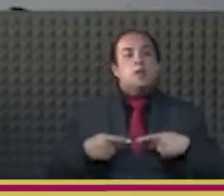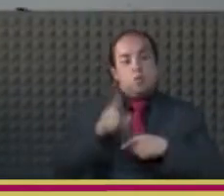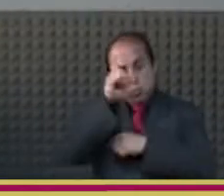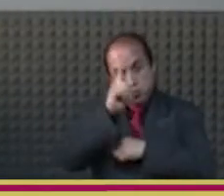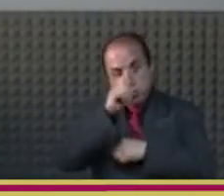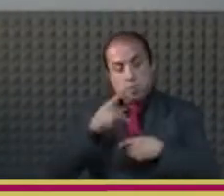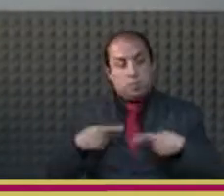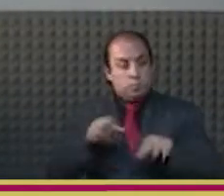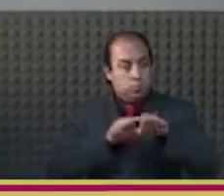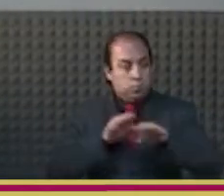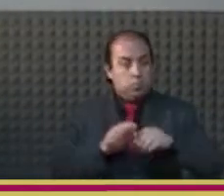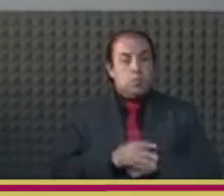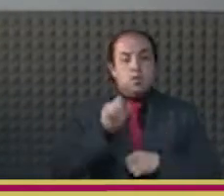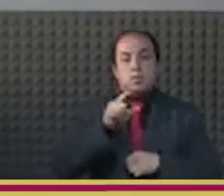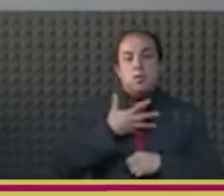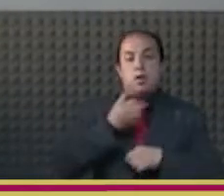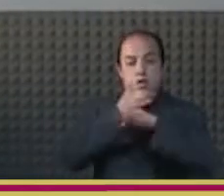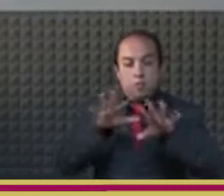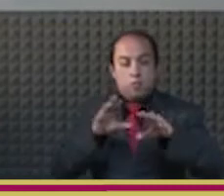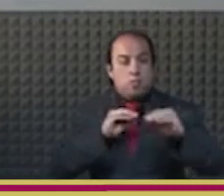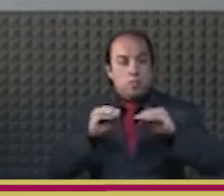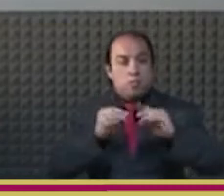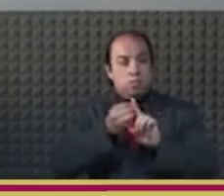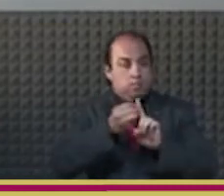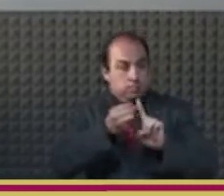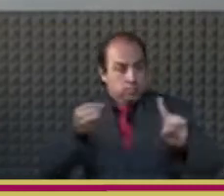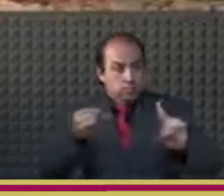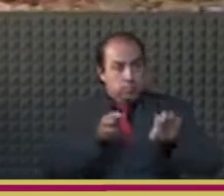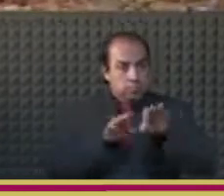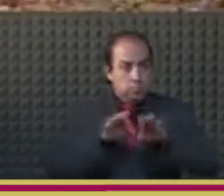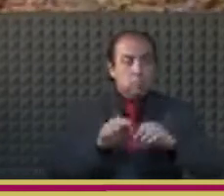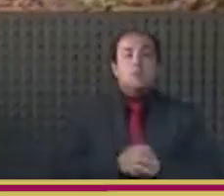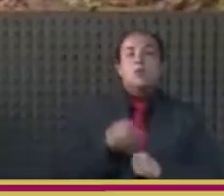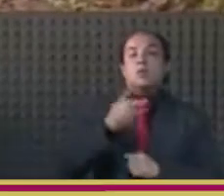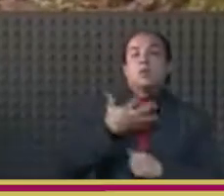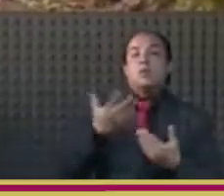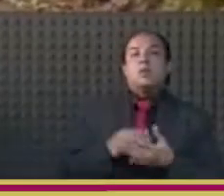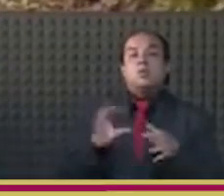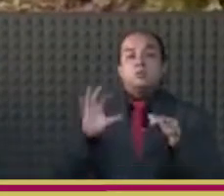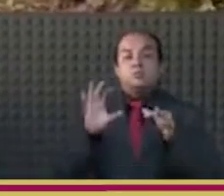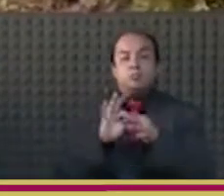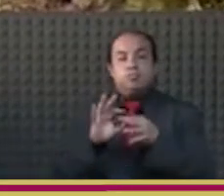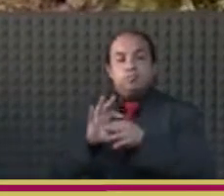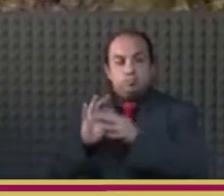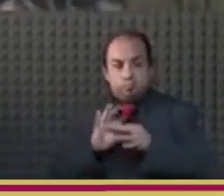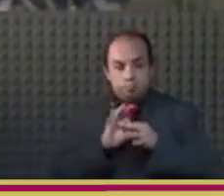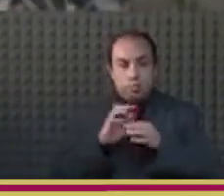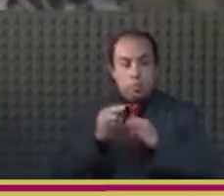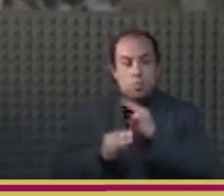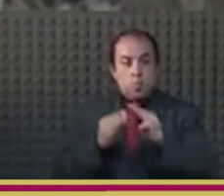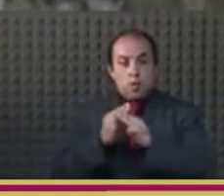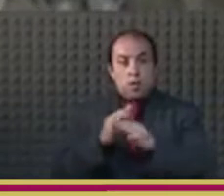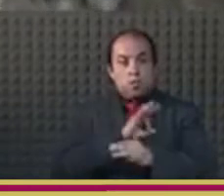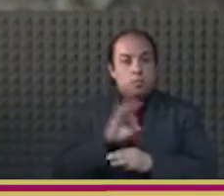Asimismo, promovemos una movilidad laboral ordenada y segura y realizamos alianzas mundiales que nos permiten brindarte opciones para